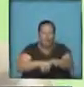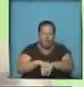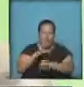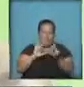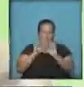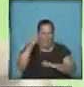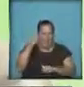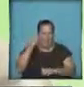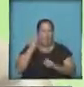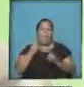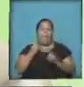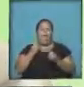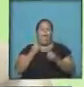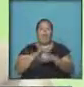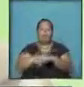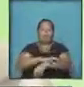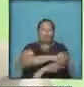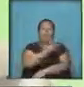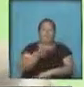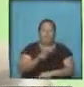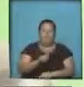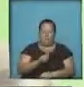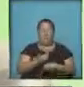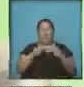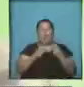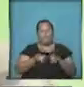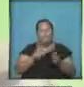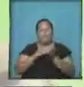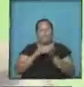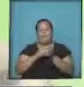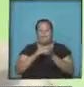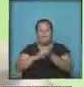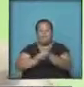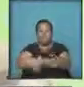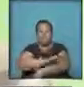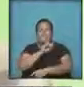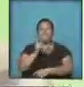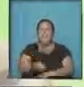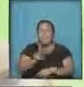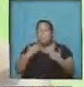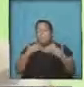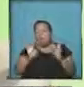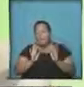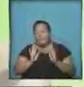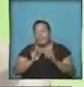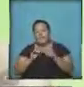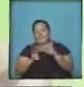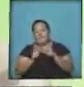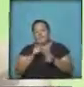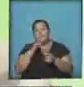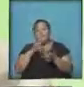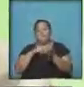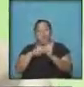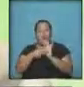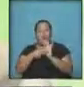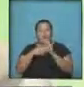una quemadura y el grado de extensión. Claro. Porque de acuerdo al grado de extensión también puede haber alteraciones de